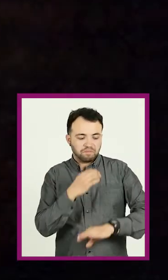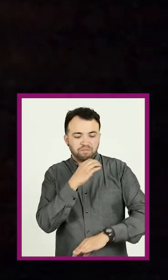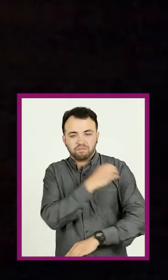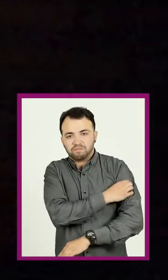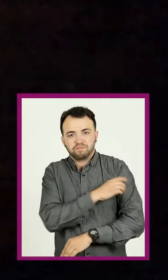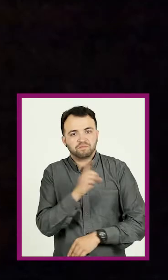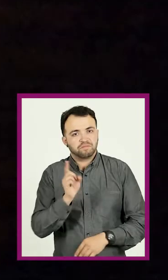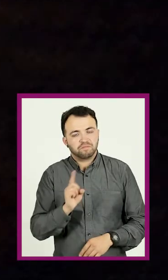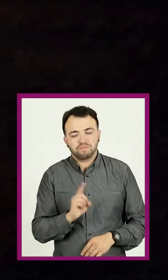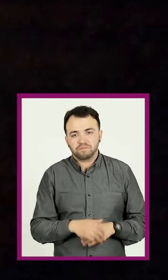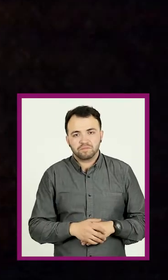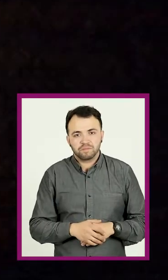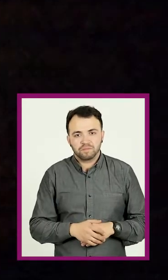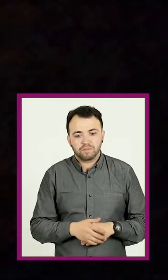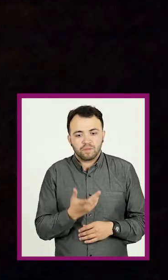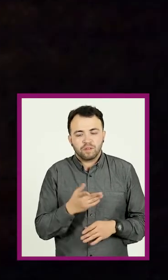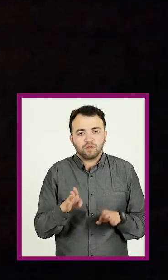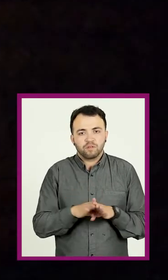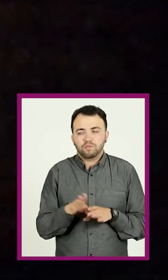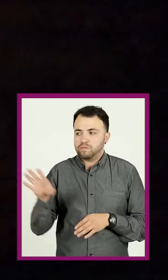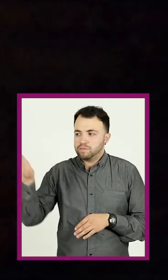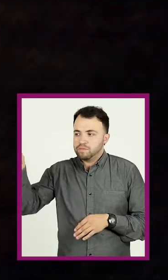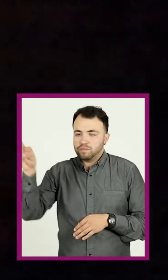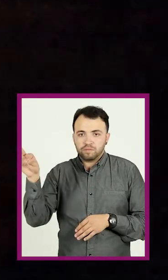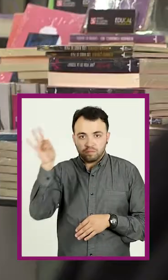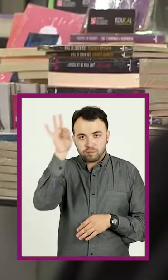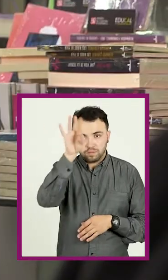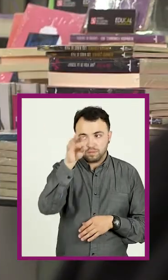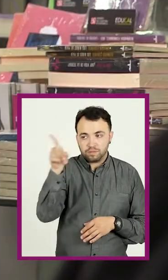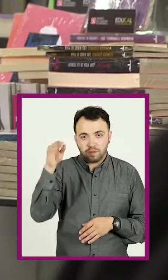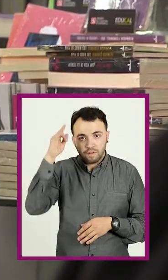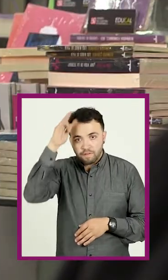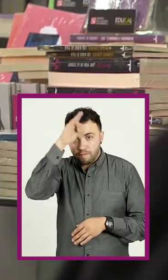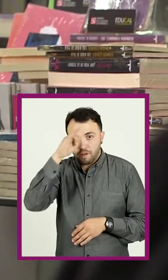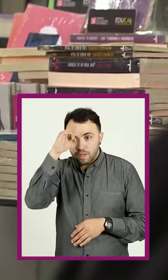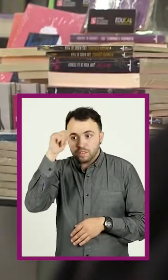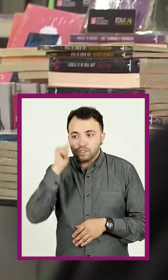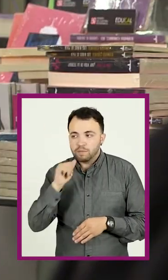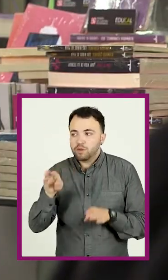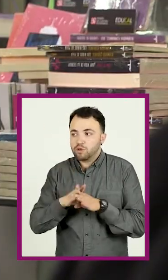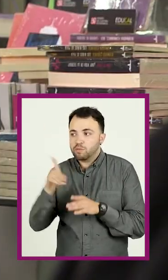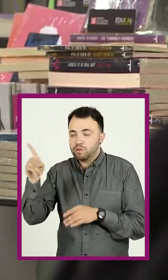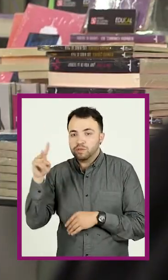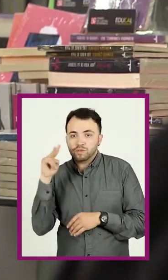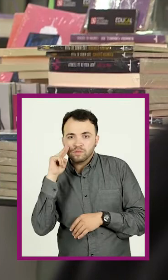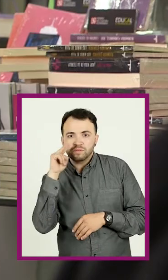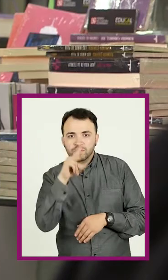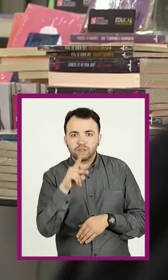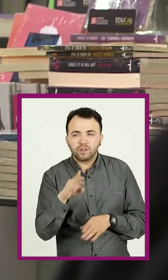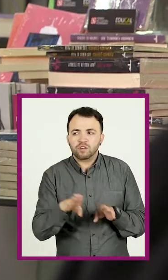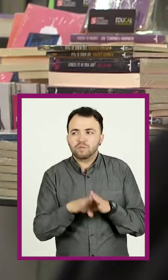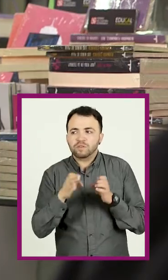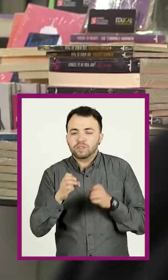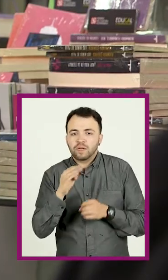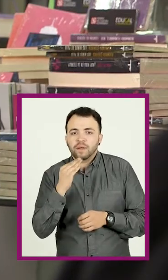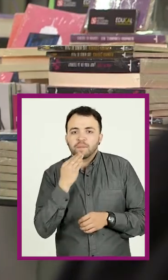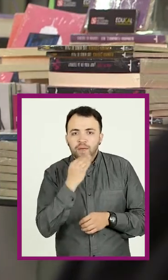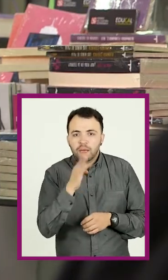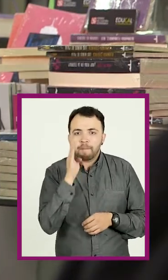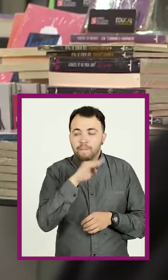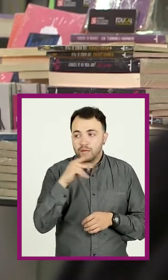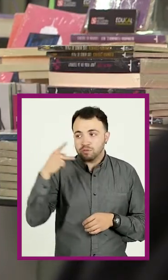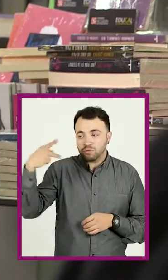la filosofía el papel de estar siempre crítica del poder, en contra de un